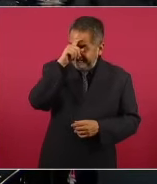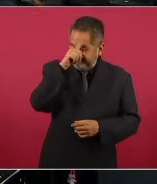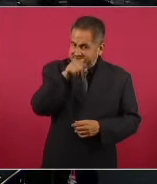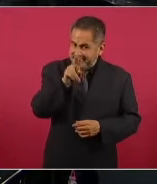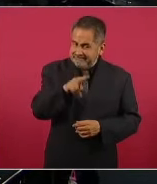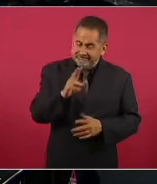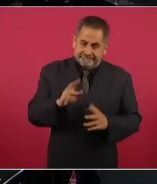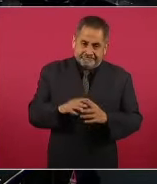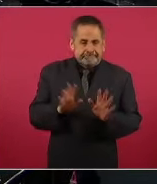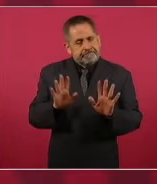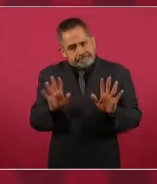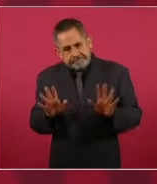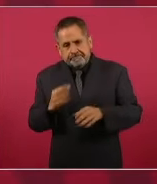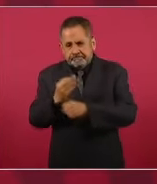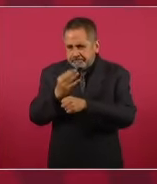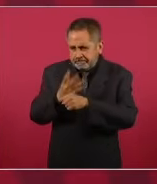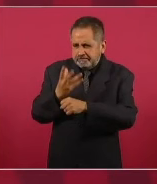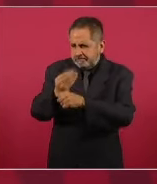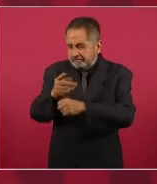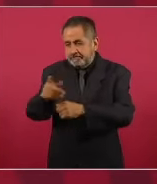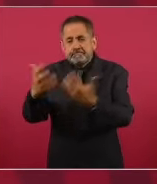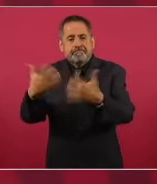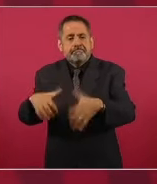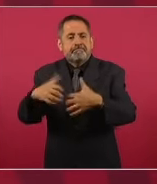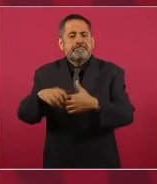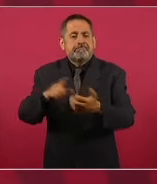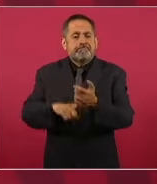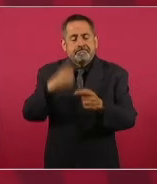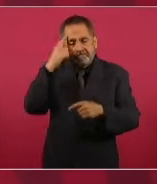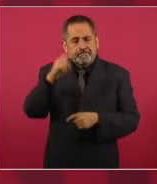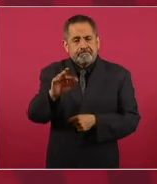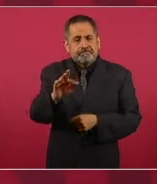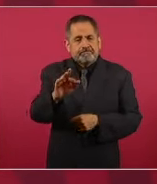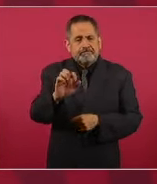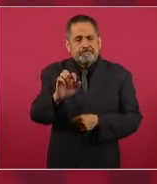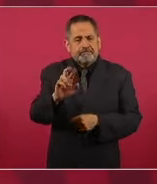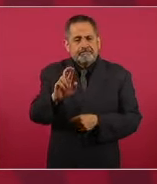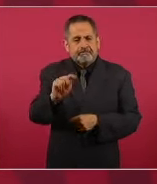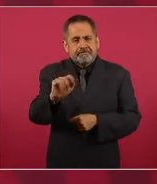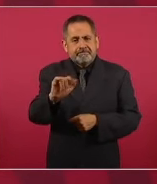Ya estamos rehabilitando las plantas de fertilizantes.